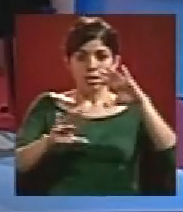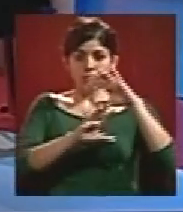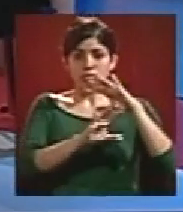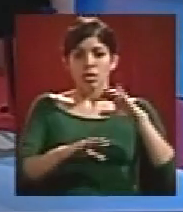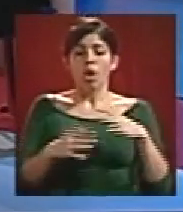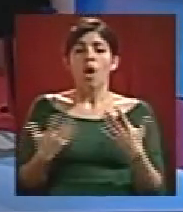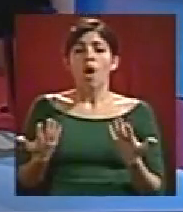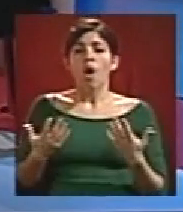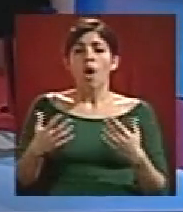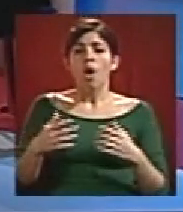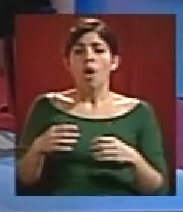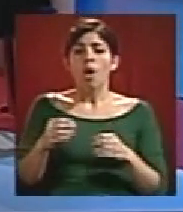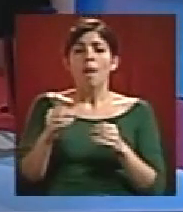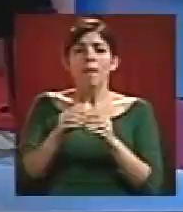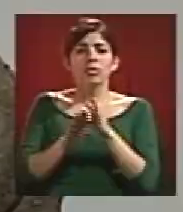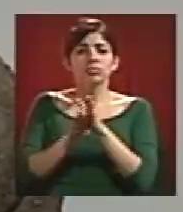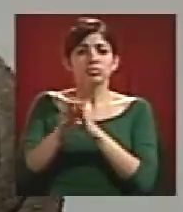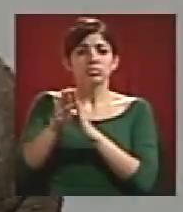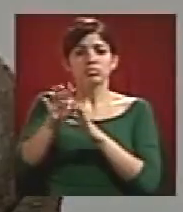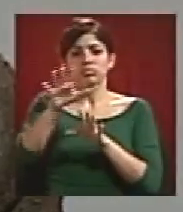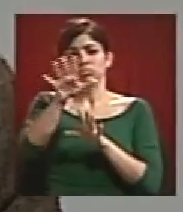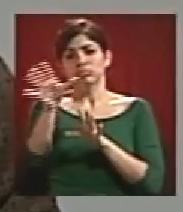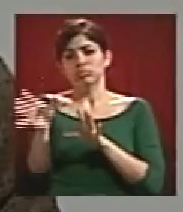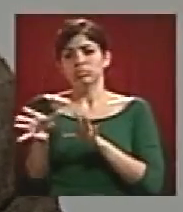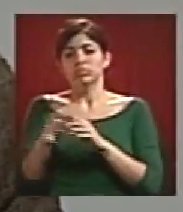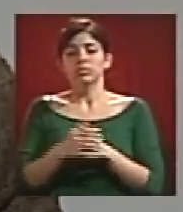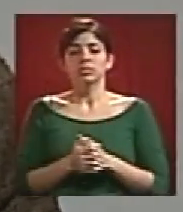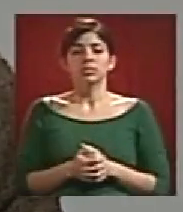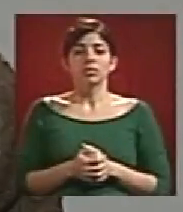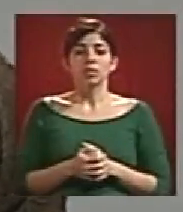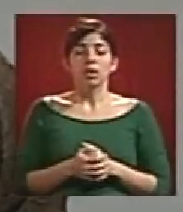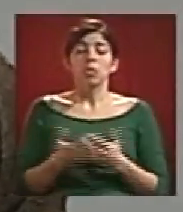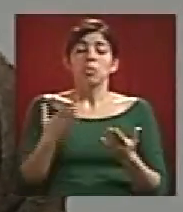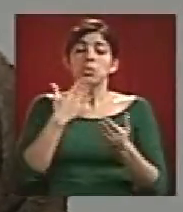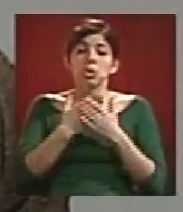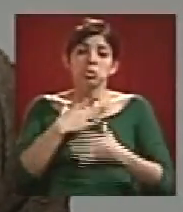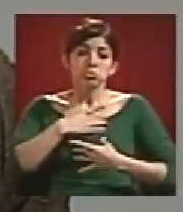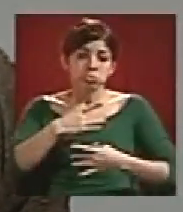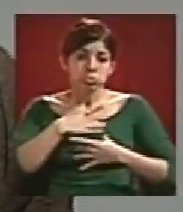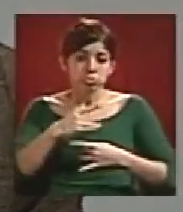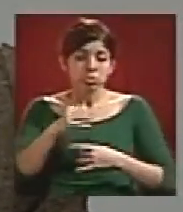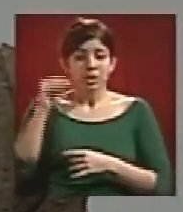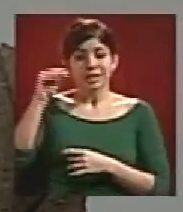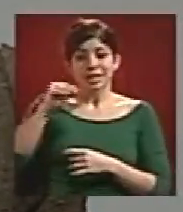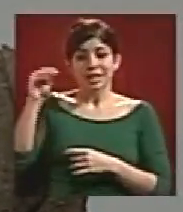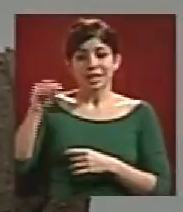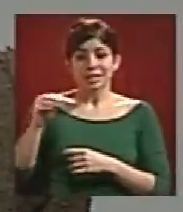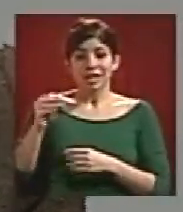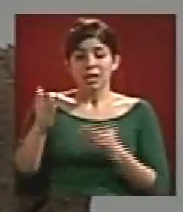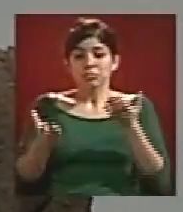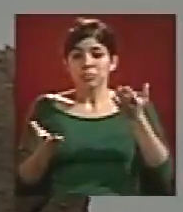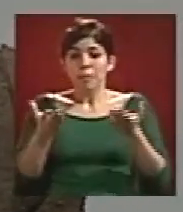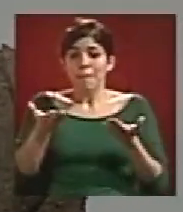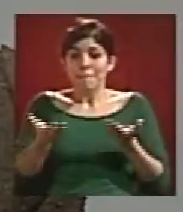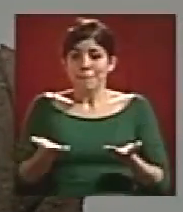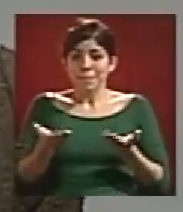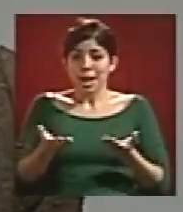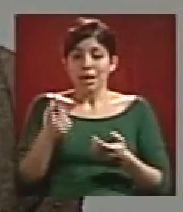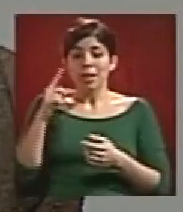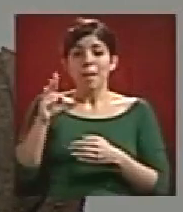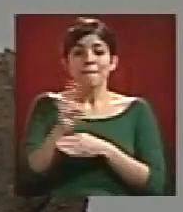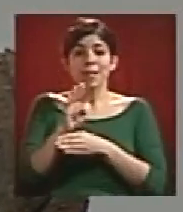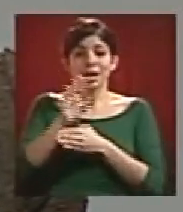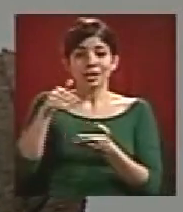inmersión en el resto de la geografía nacional? Es muy interesante, las estadísticas de balanza de pagos del Banco Central dicen que en el